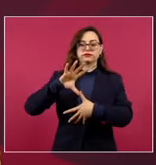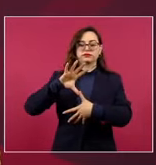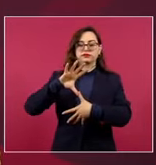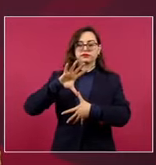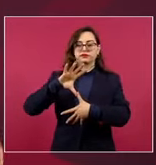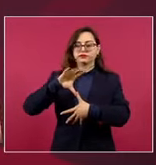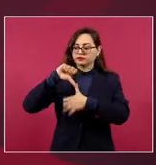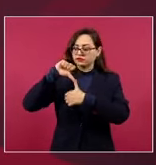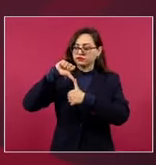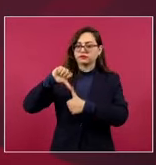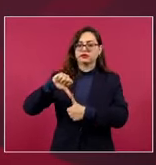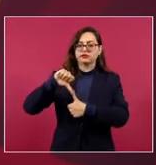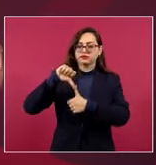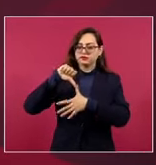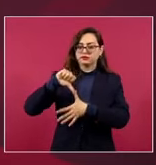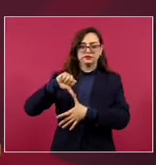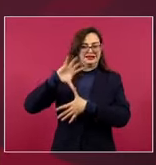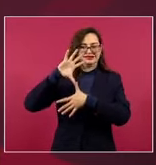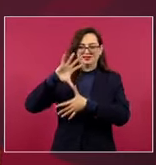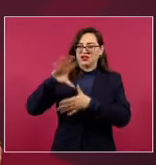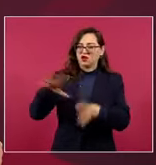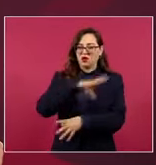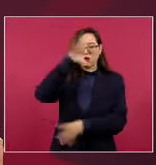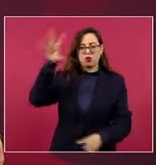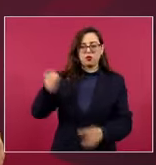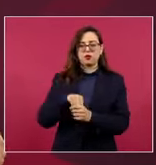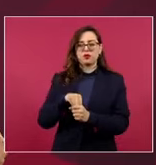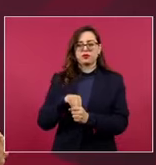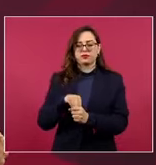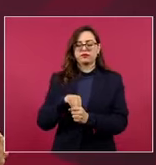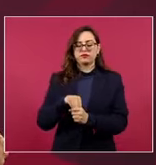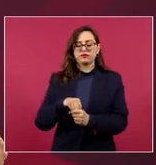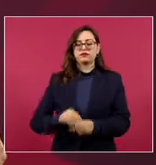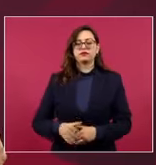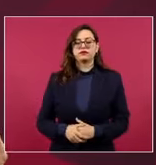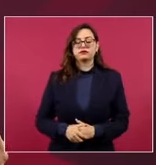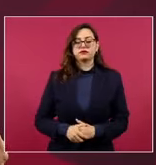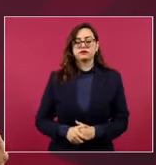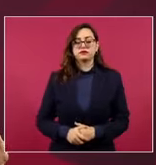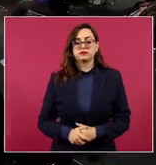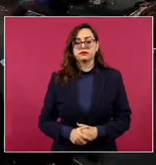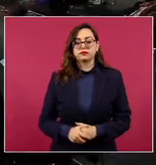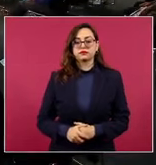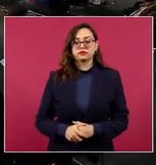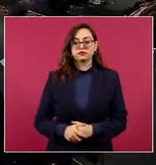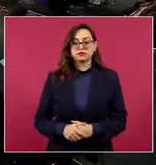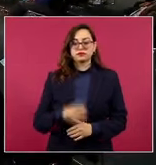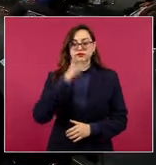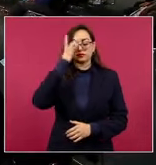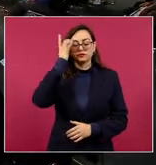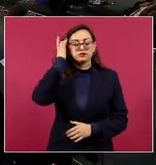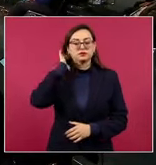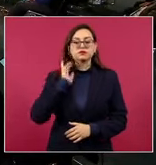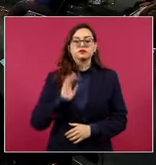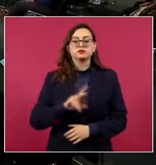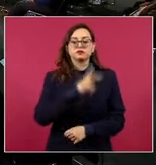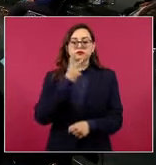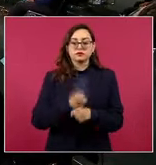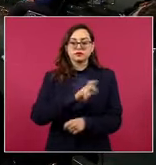en Centroamérica y en toda América, nuestro continente. Gracias. Una segunda